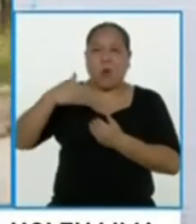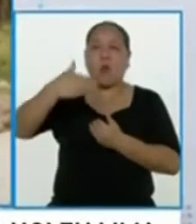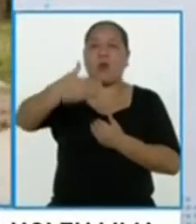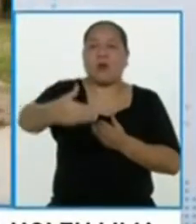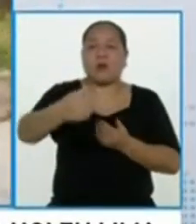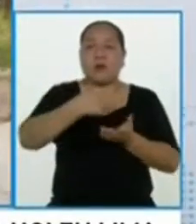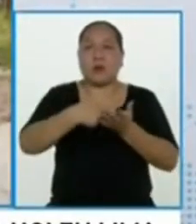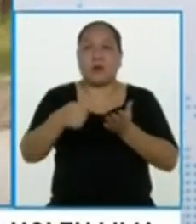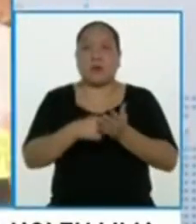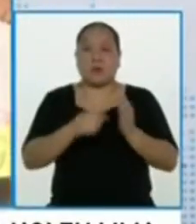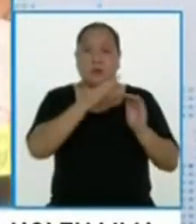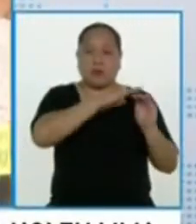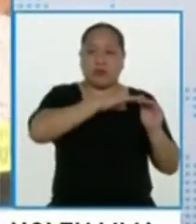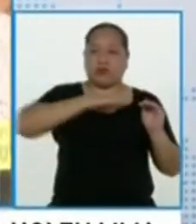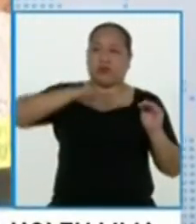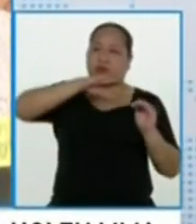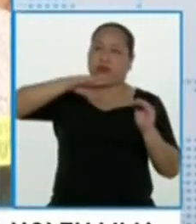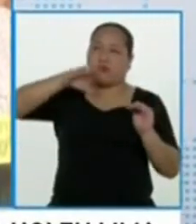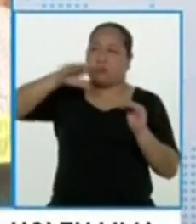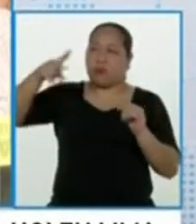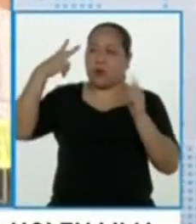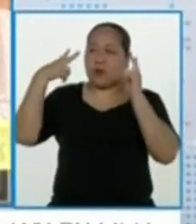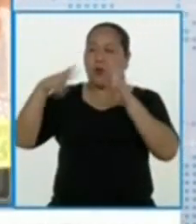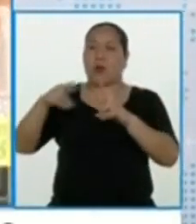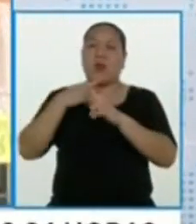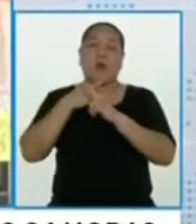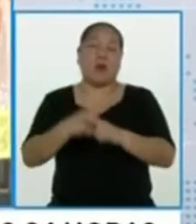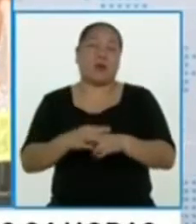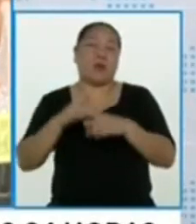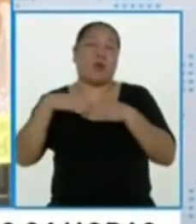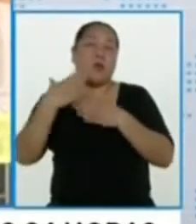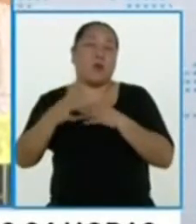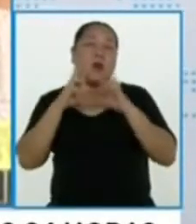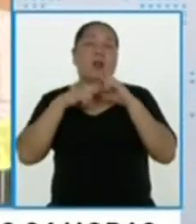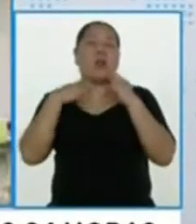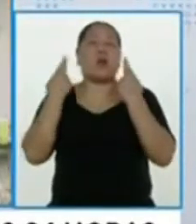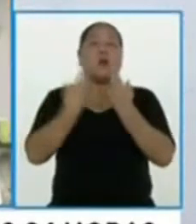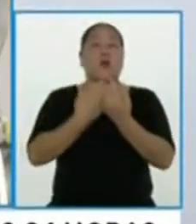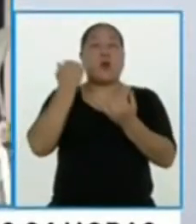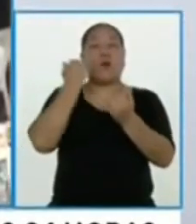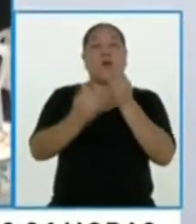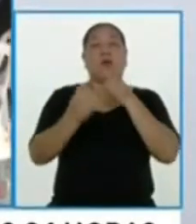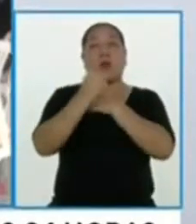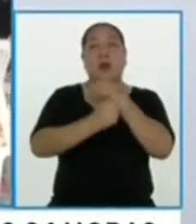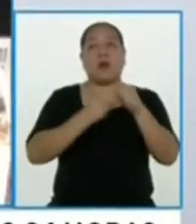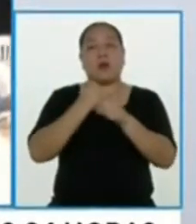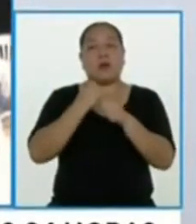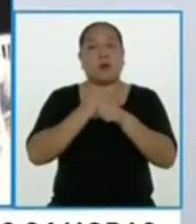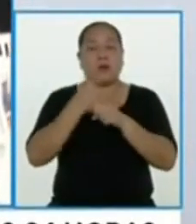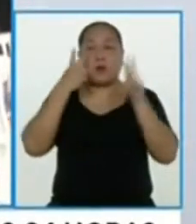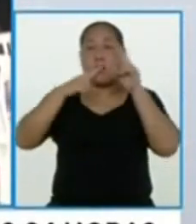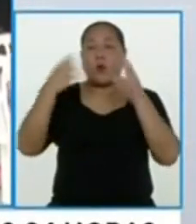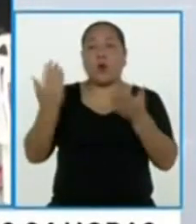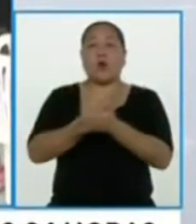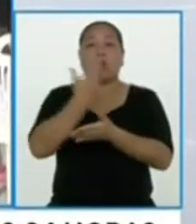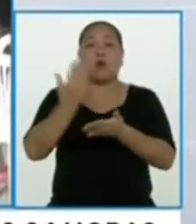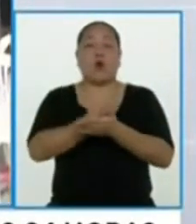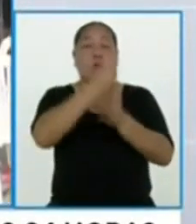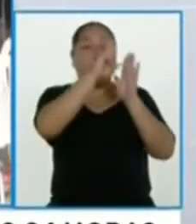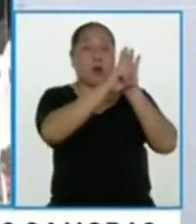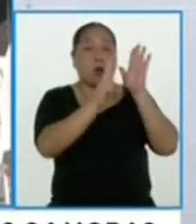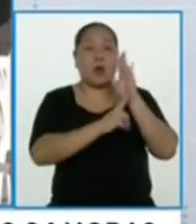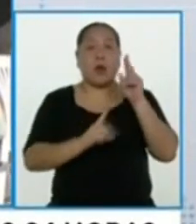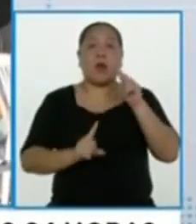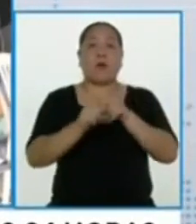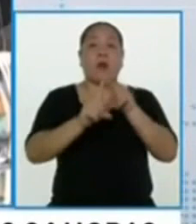resultado o la curva como producto de las fiestas de fin de año. Se han agudizado medidas, se están dando a conocer nuevas medidas que están saliendo en el peruano.